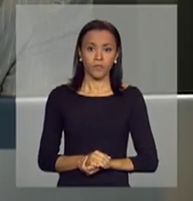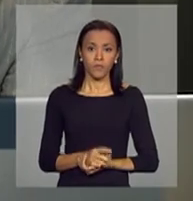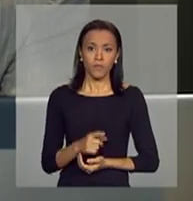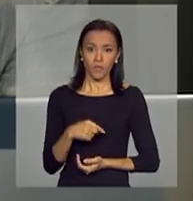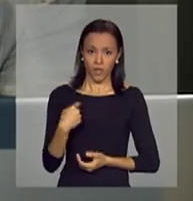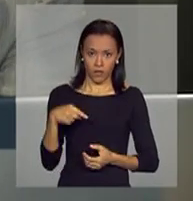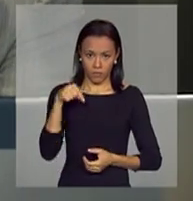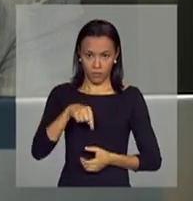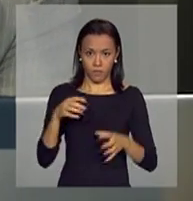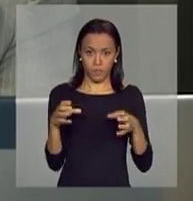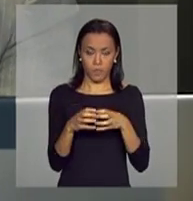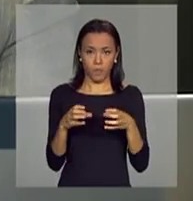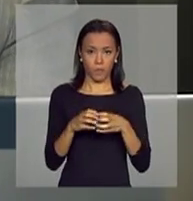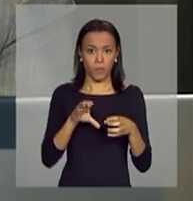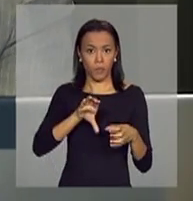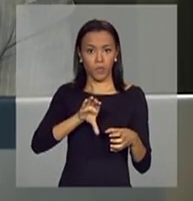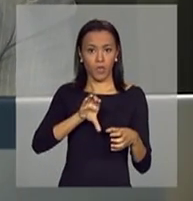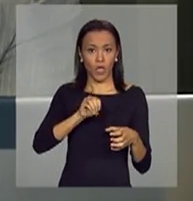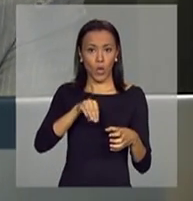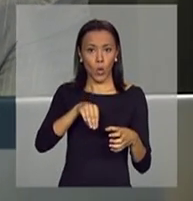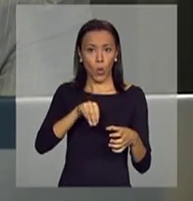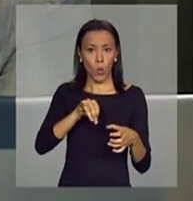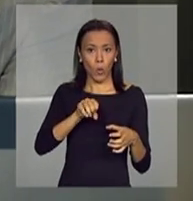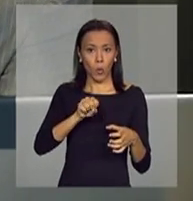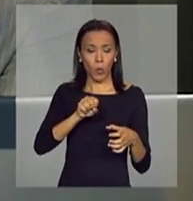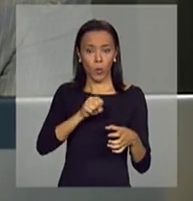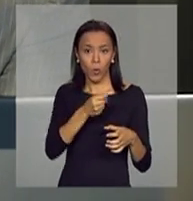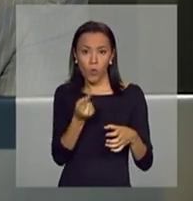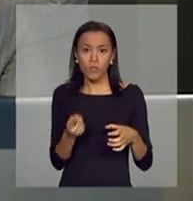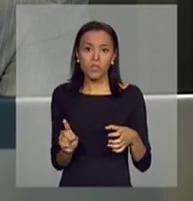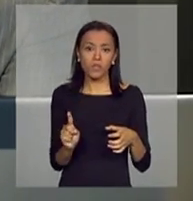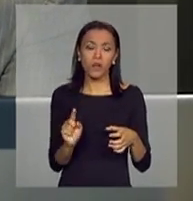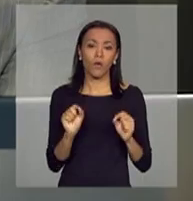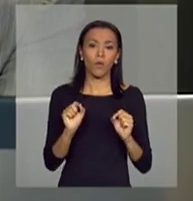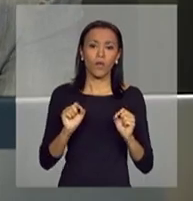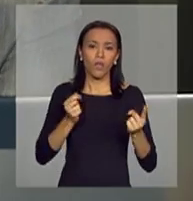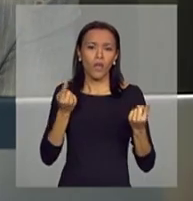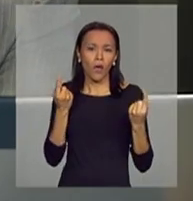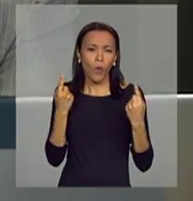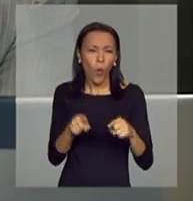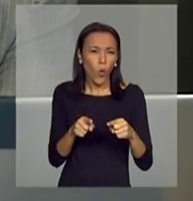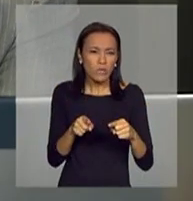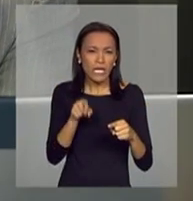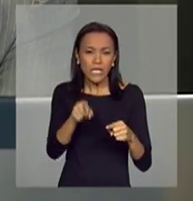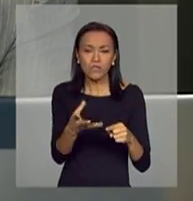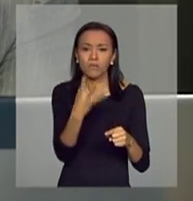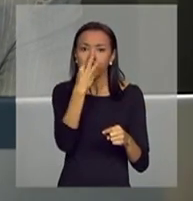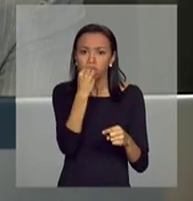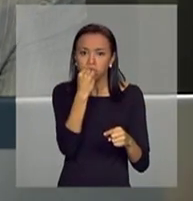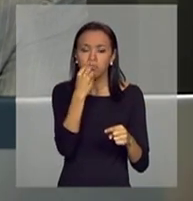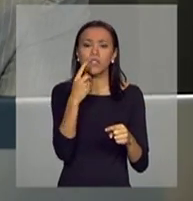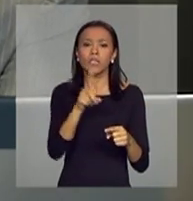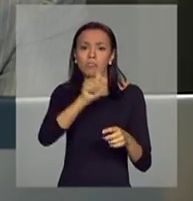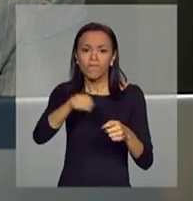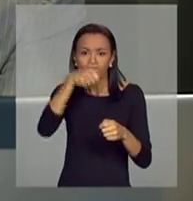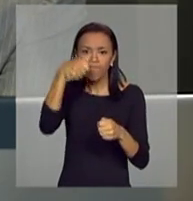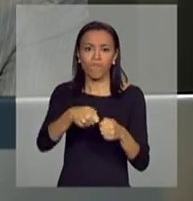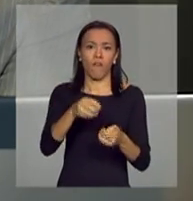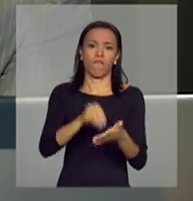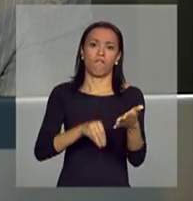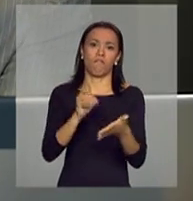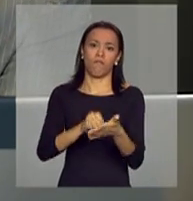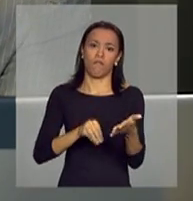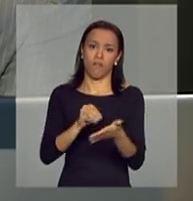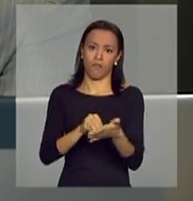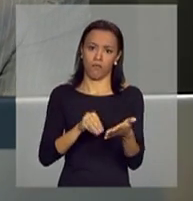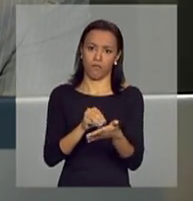la comisión, es que la comisión es una de las respuestas contra ese silencio y esa impunidad. Creo, respuesta que